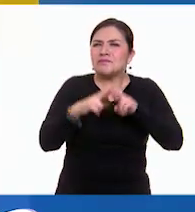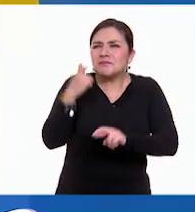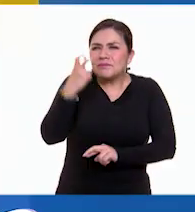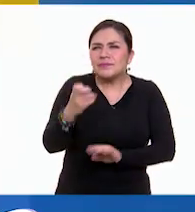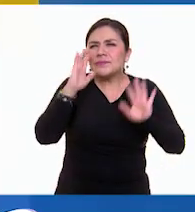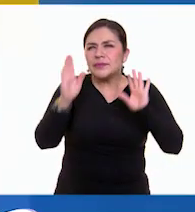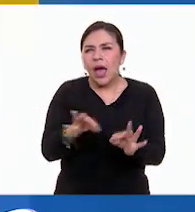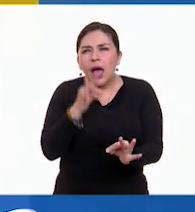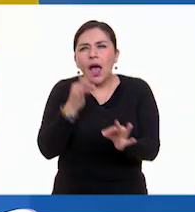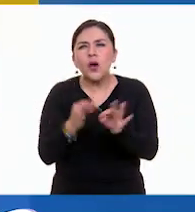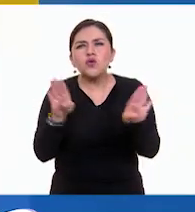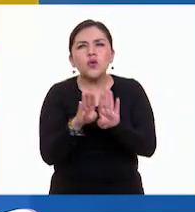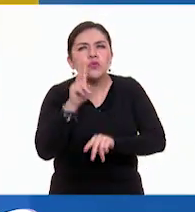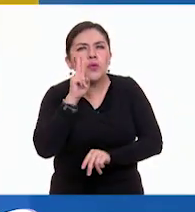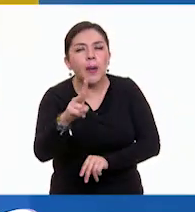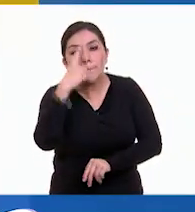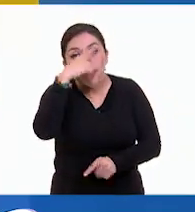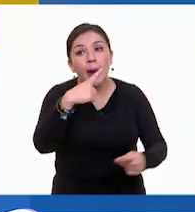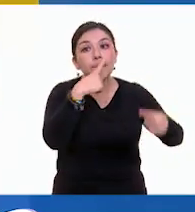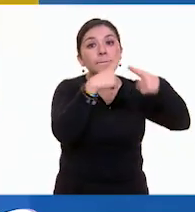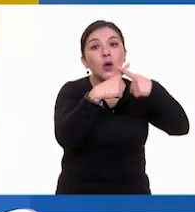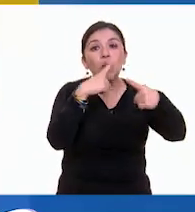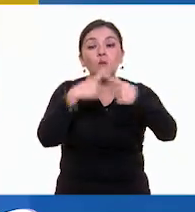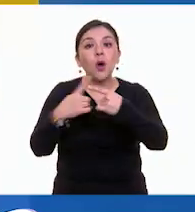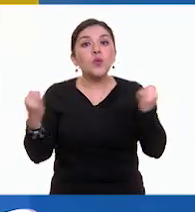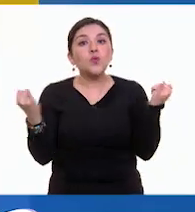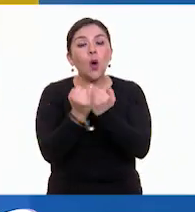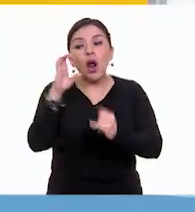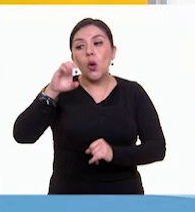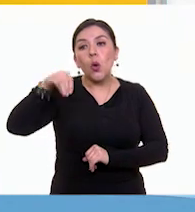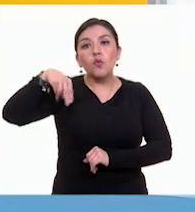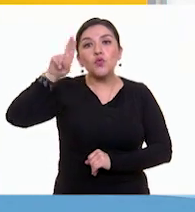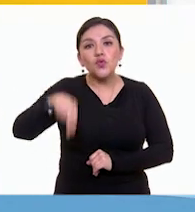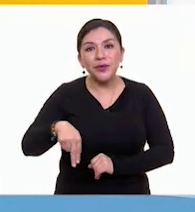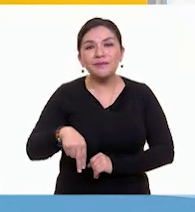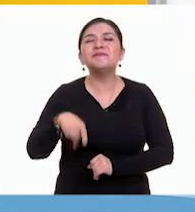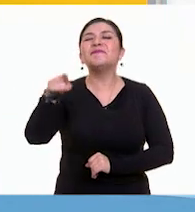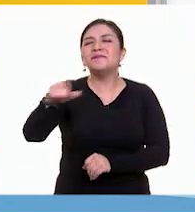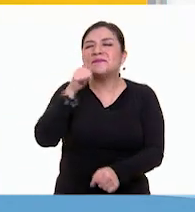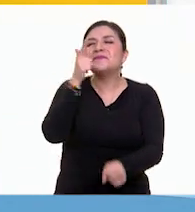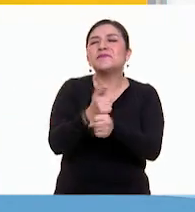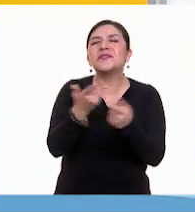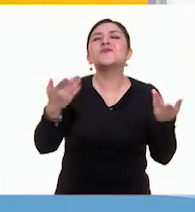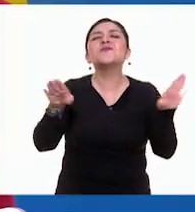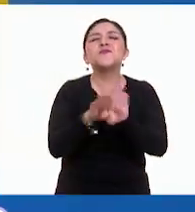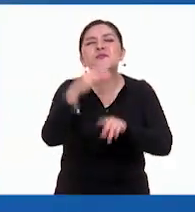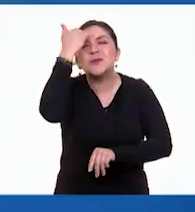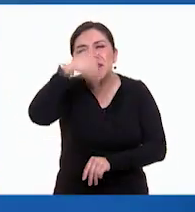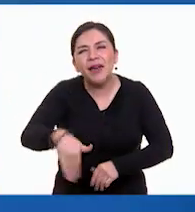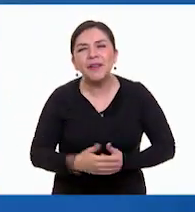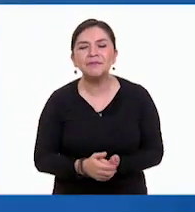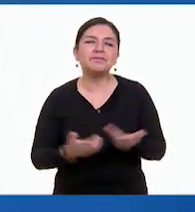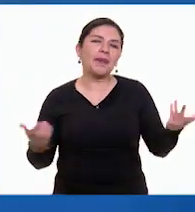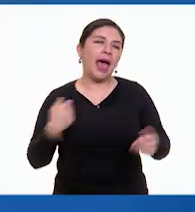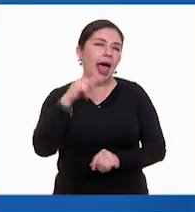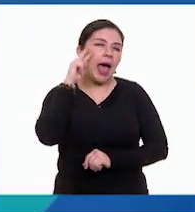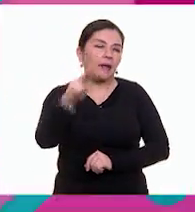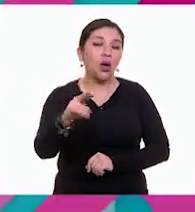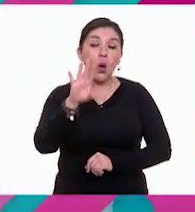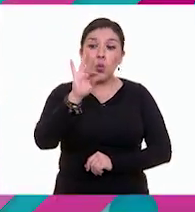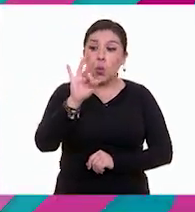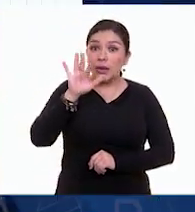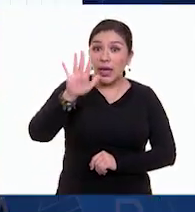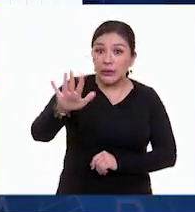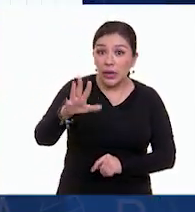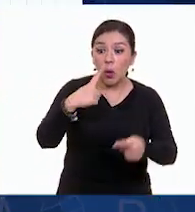hemos aplicado el concepto de múltiplos comunes. ¿En qué te diste cuenta de eso, María? Porque